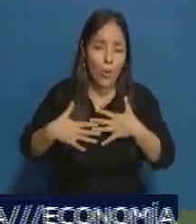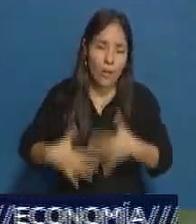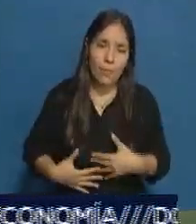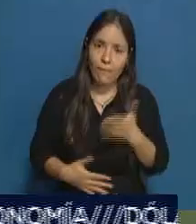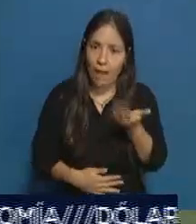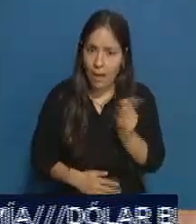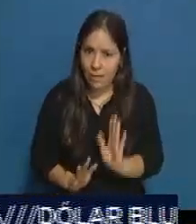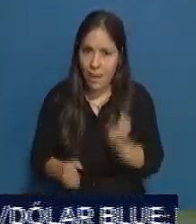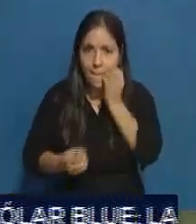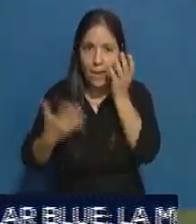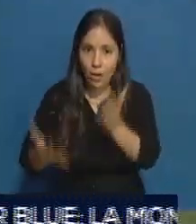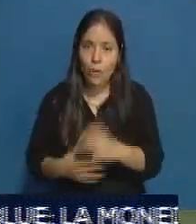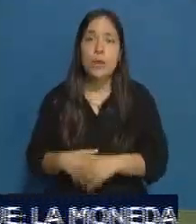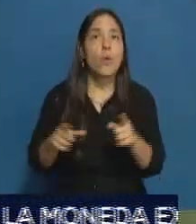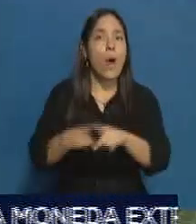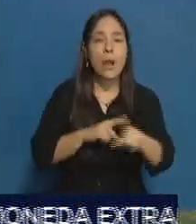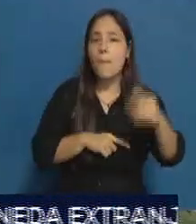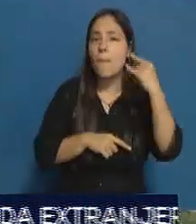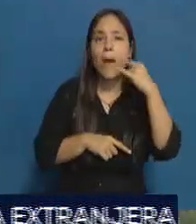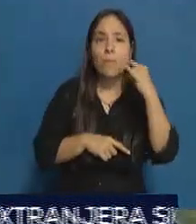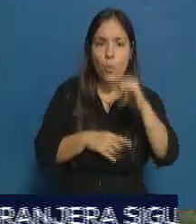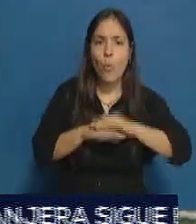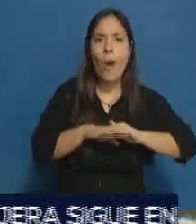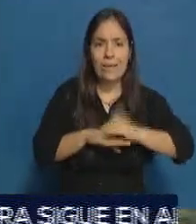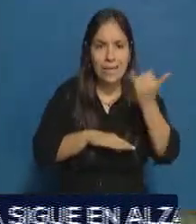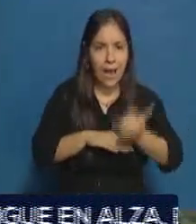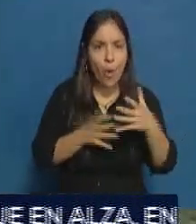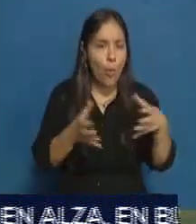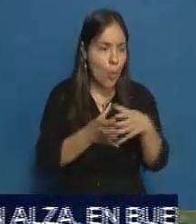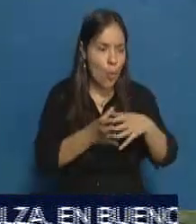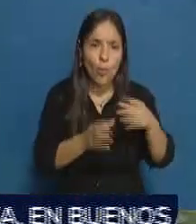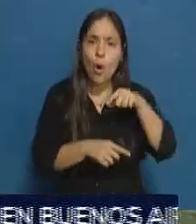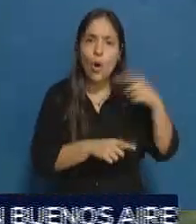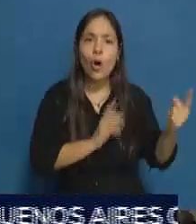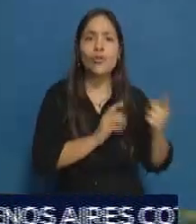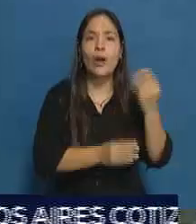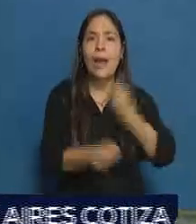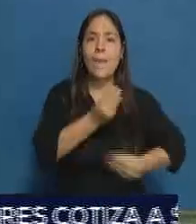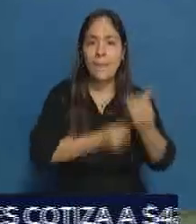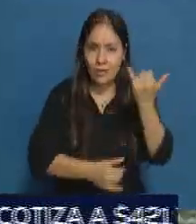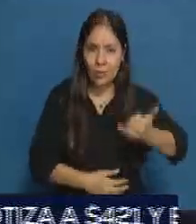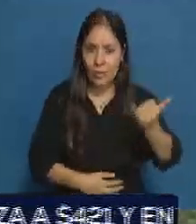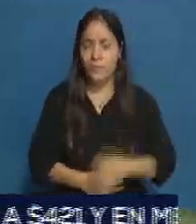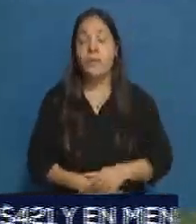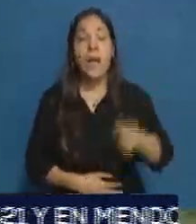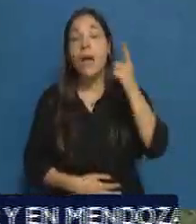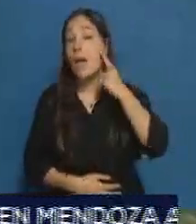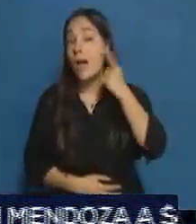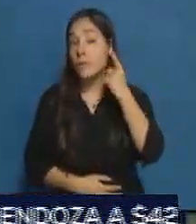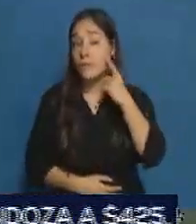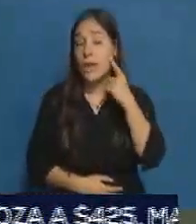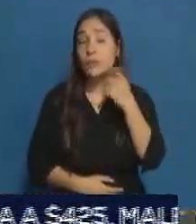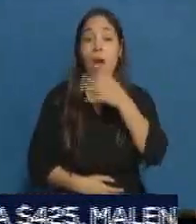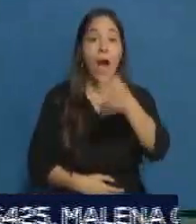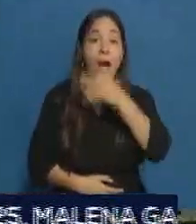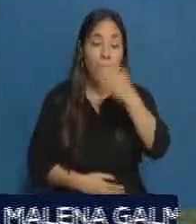tiene un plantel, tiene una base, tiene equipo. Escuchamos lo que decían Santi González cuando terminó hoy la práctica